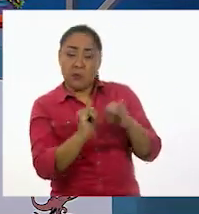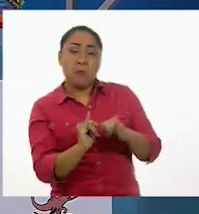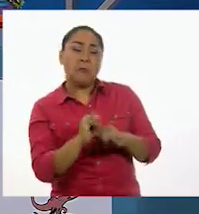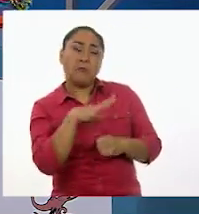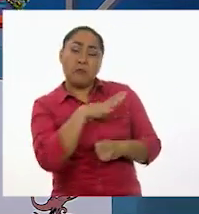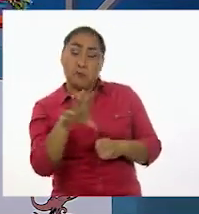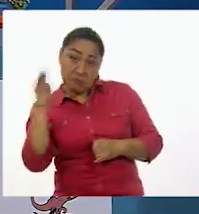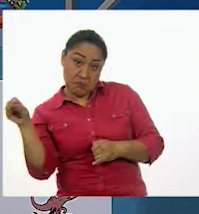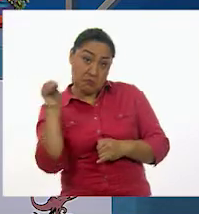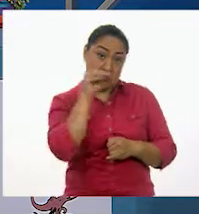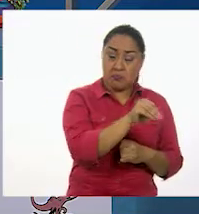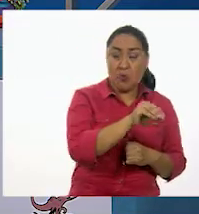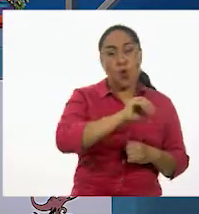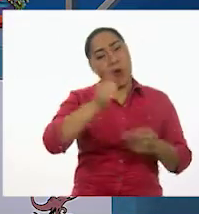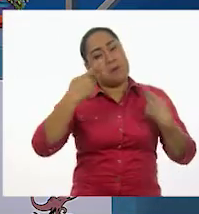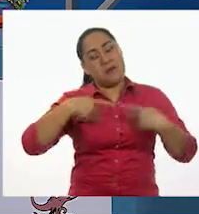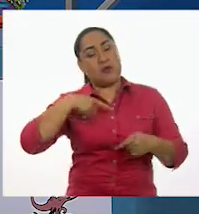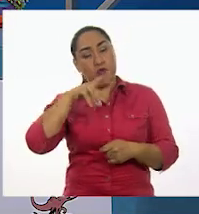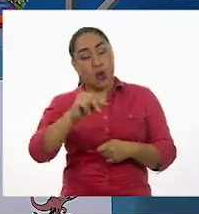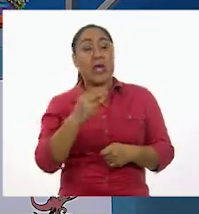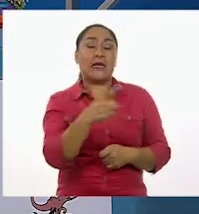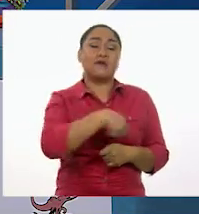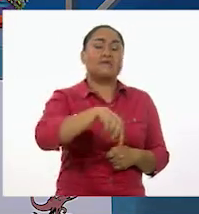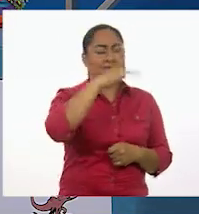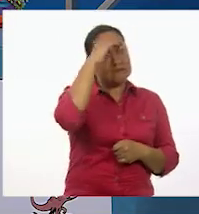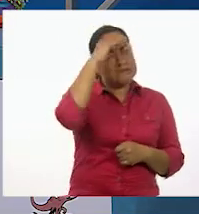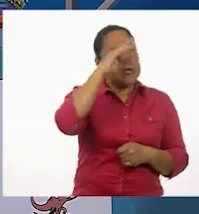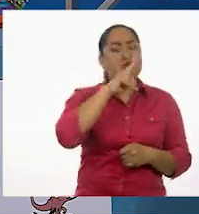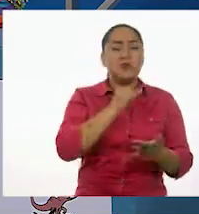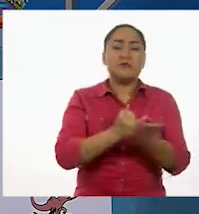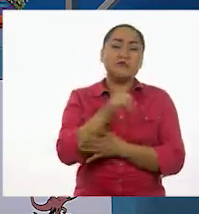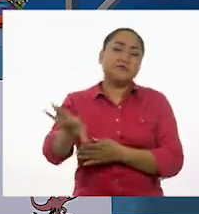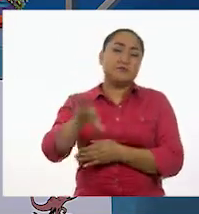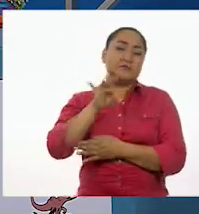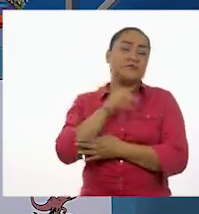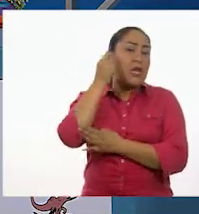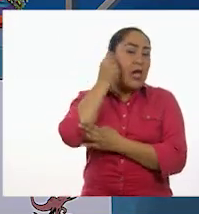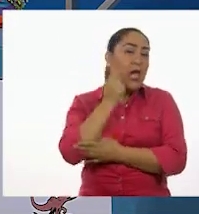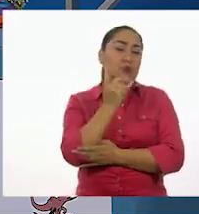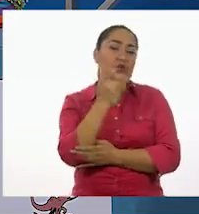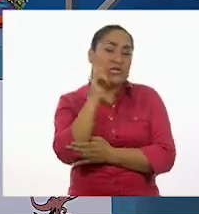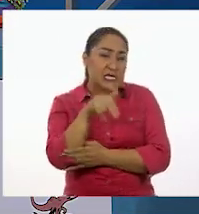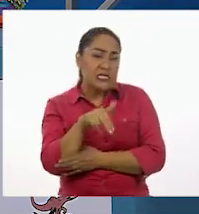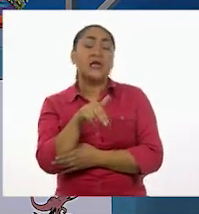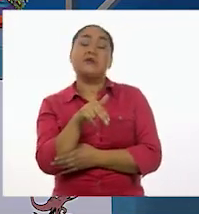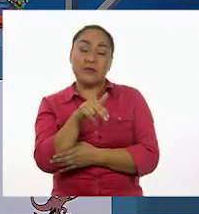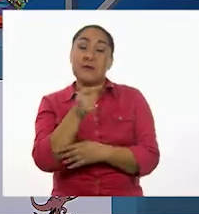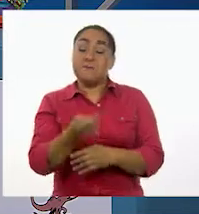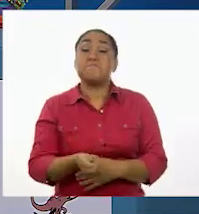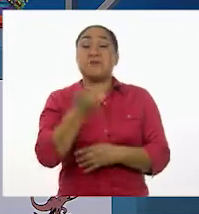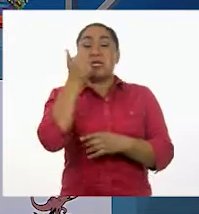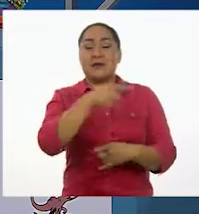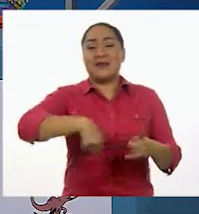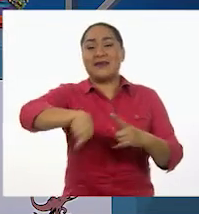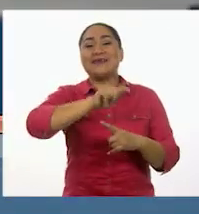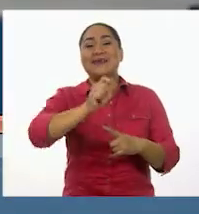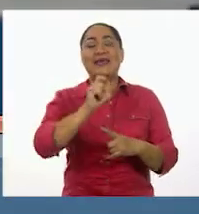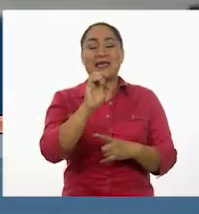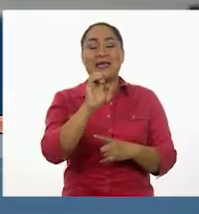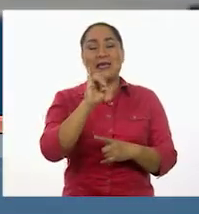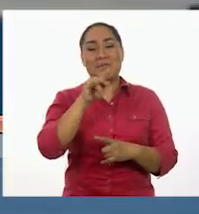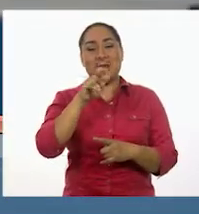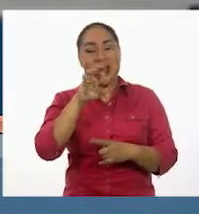el trono. De tal forma que el Congreso nombró como emperador a Agustín de Iturbide, fundando así el primer imperio mexicano.